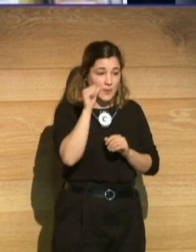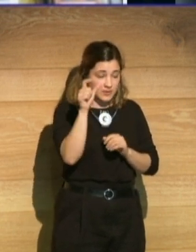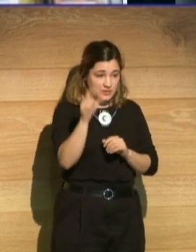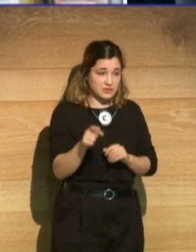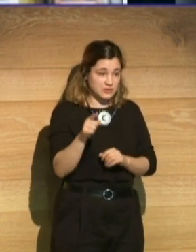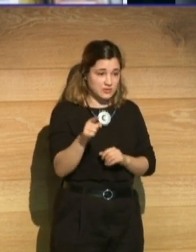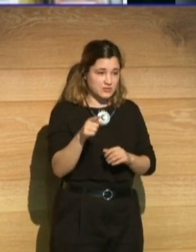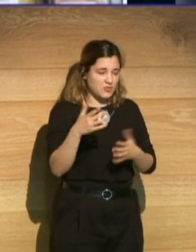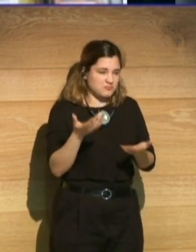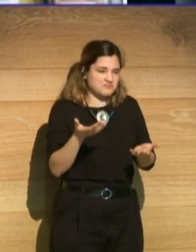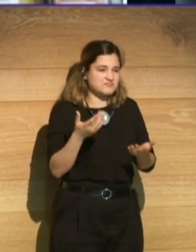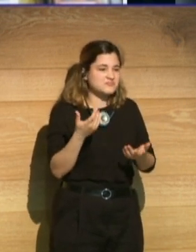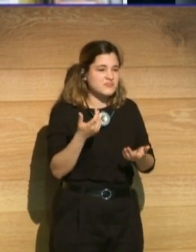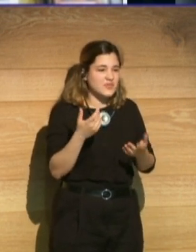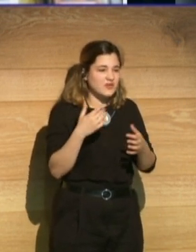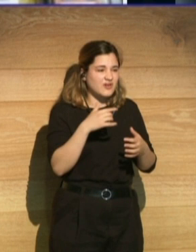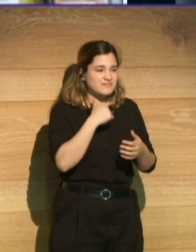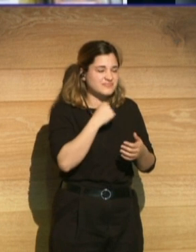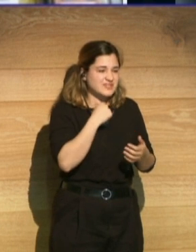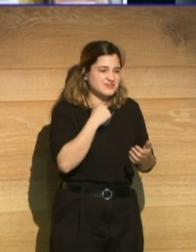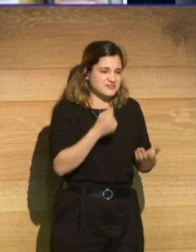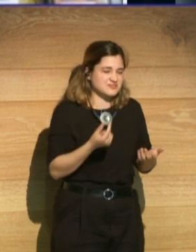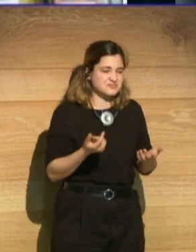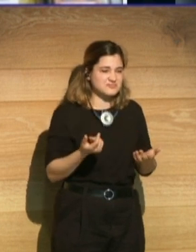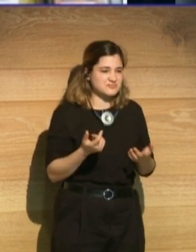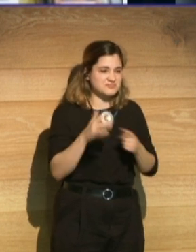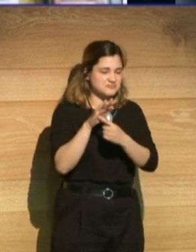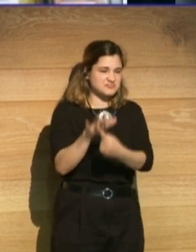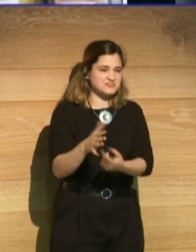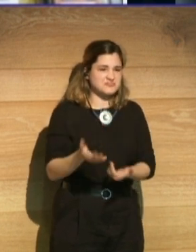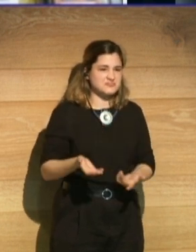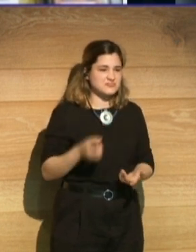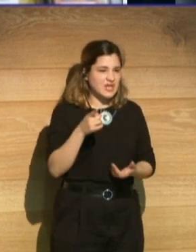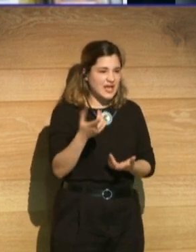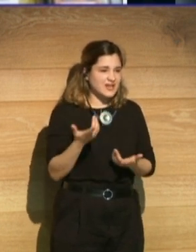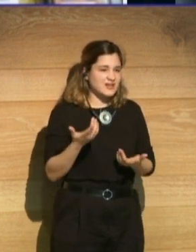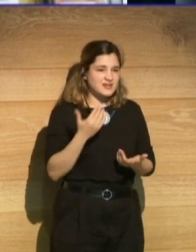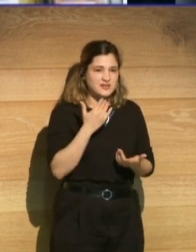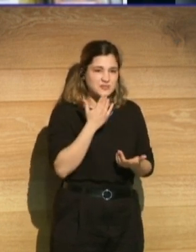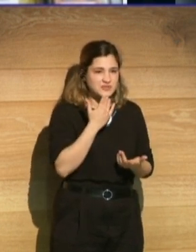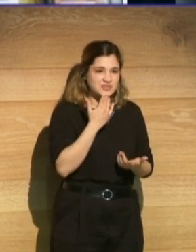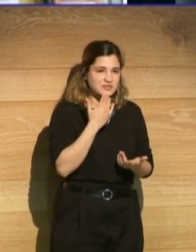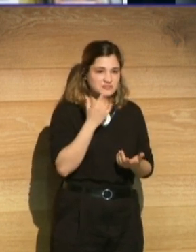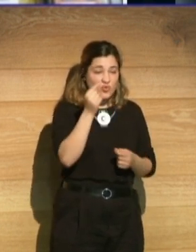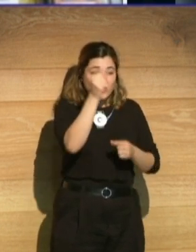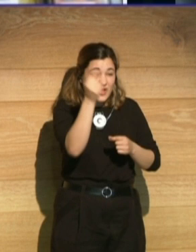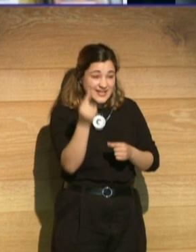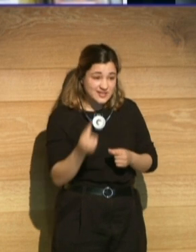persona ridícula, un bufón, y que se percibía como una caricatura, casi